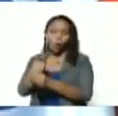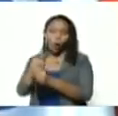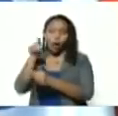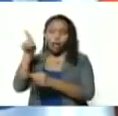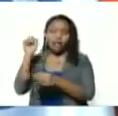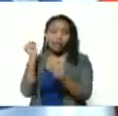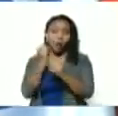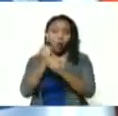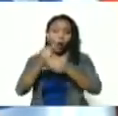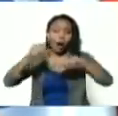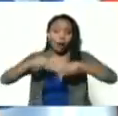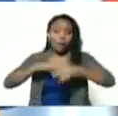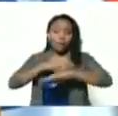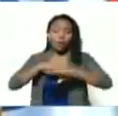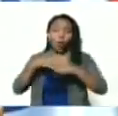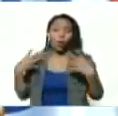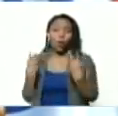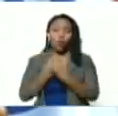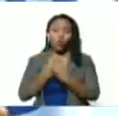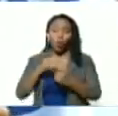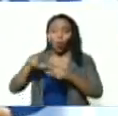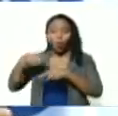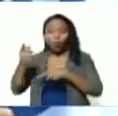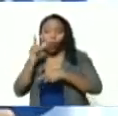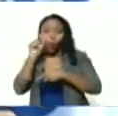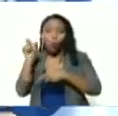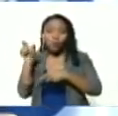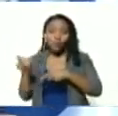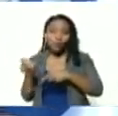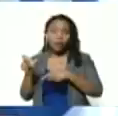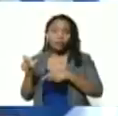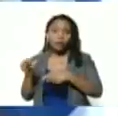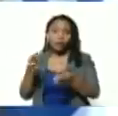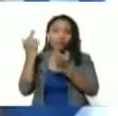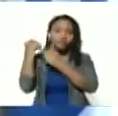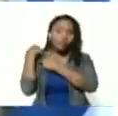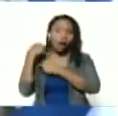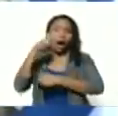trabajó en este ministerio junto con el ciudadano Anthony